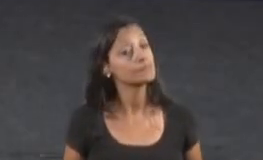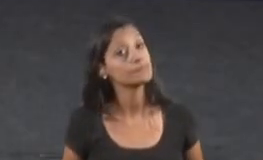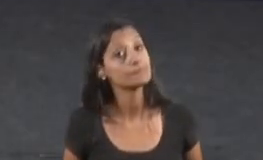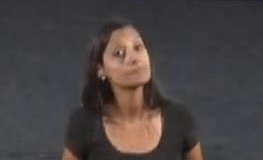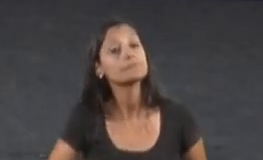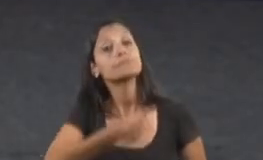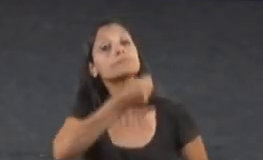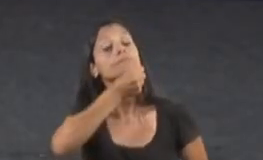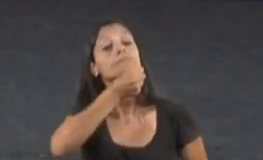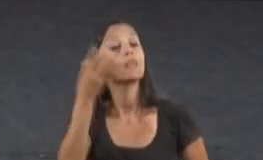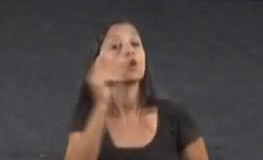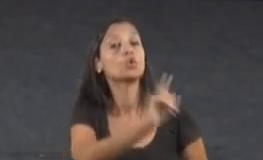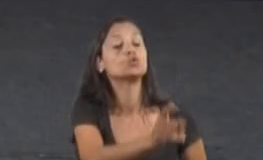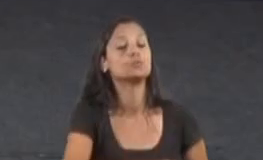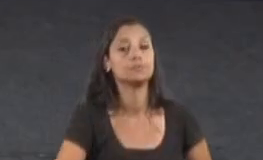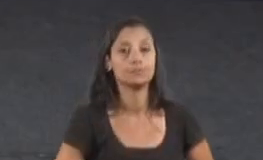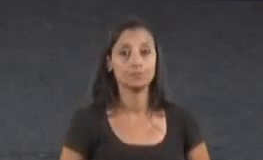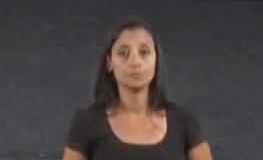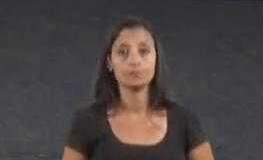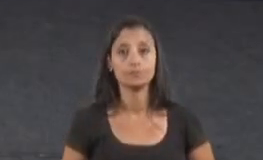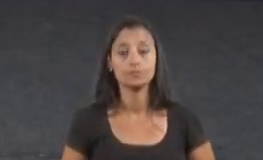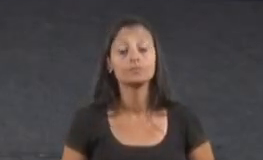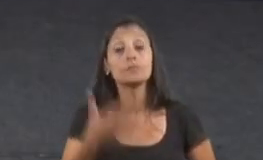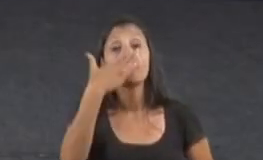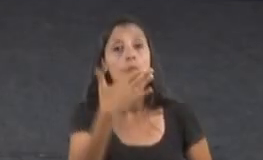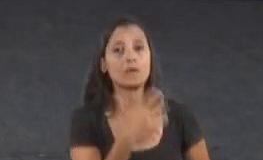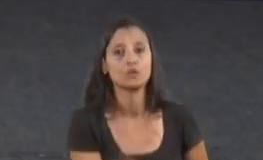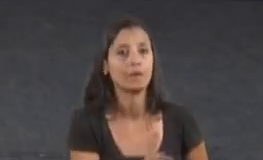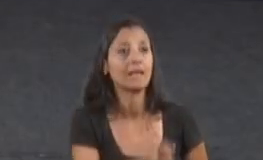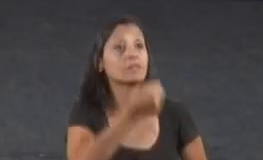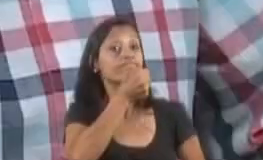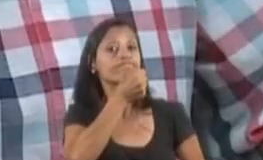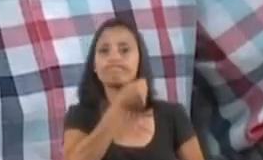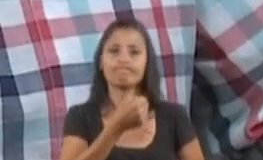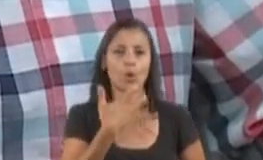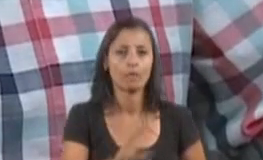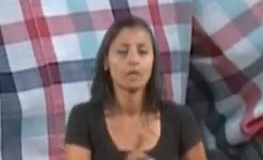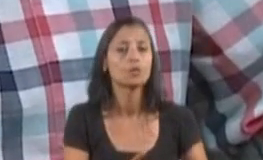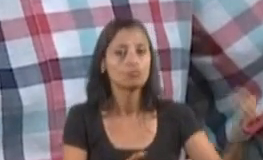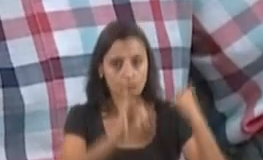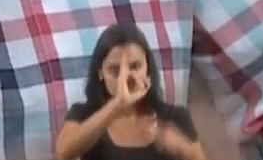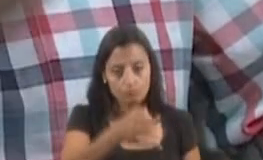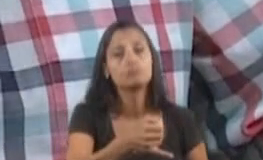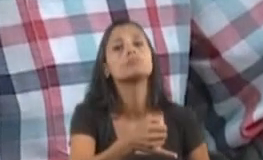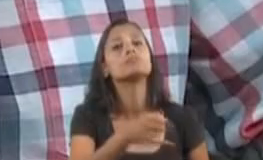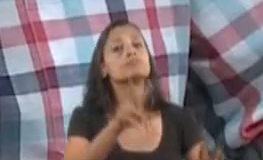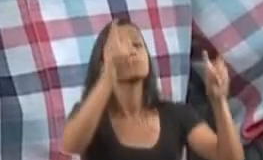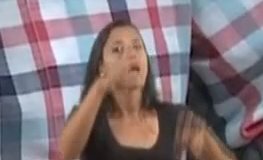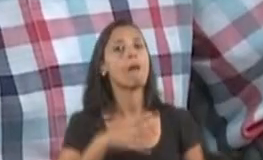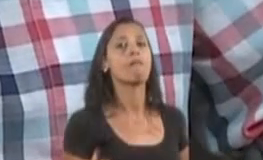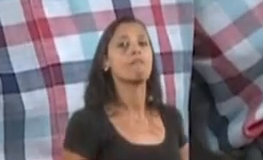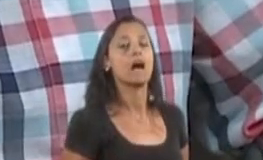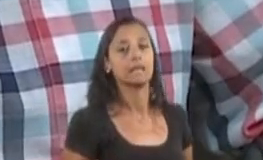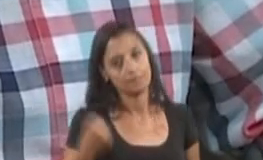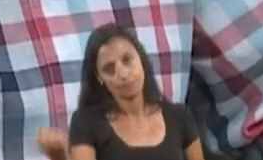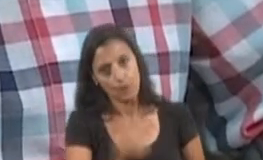Poner el micrófono pues no sale al aire, sino y después no se entiende el video. Sí, y me quedaba este temita que también es